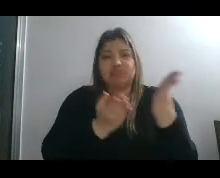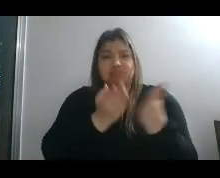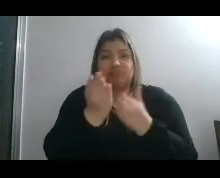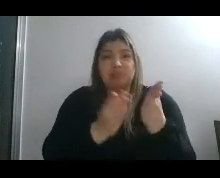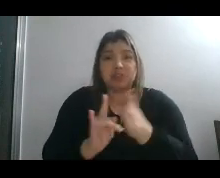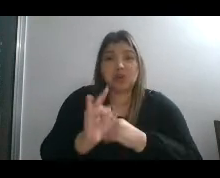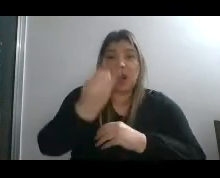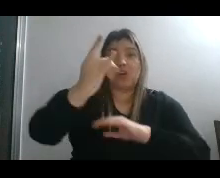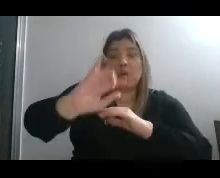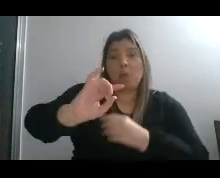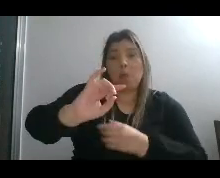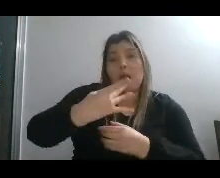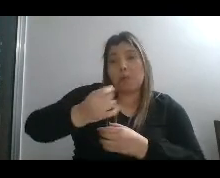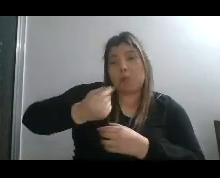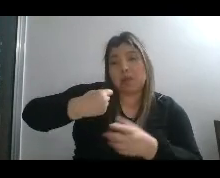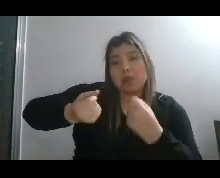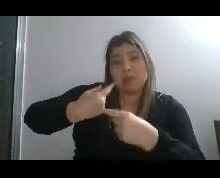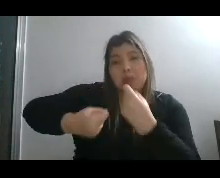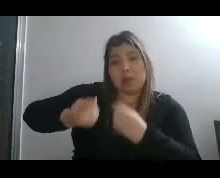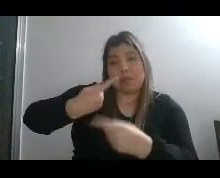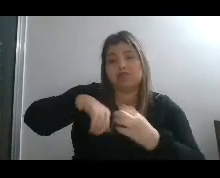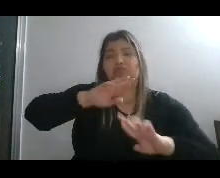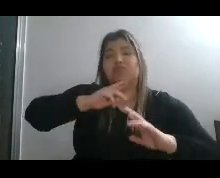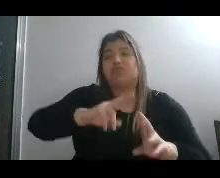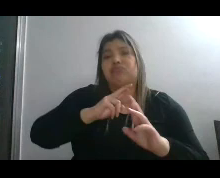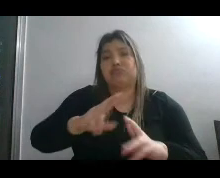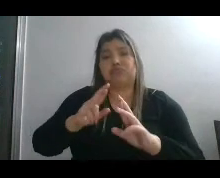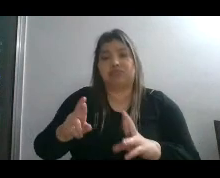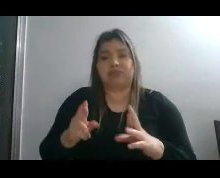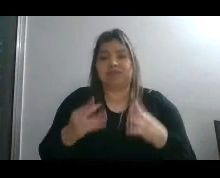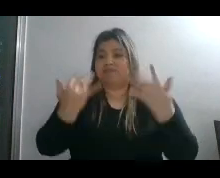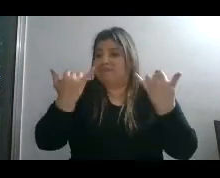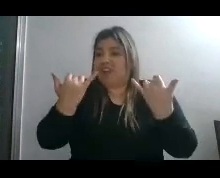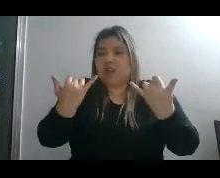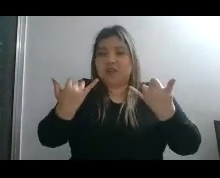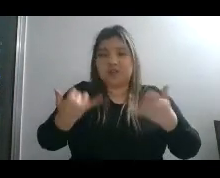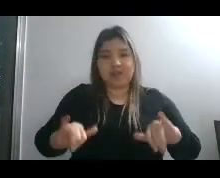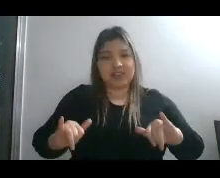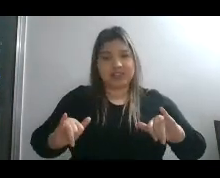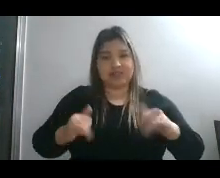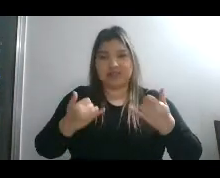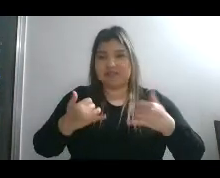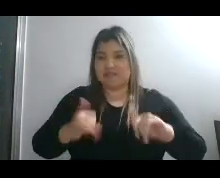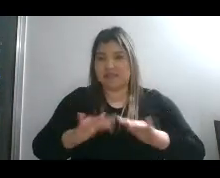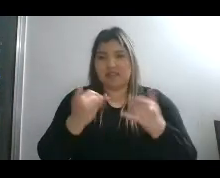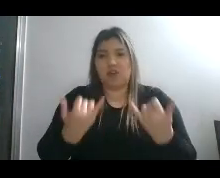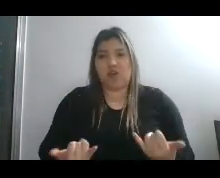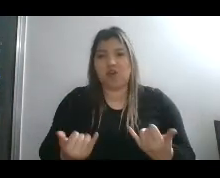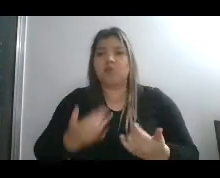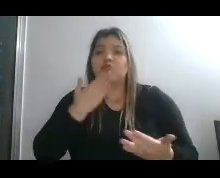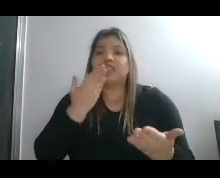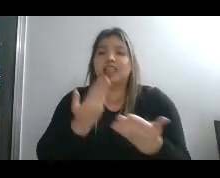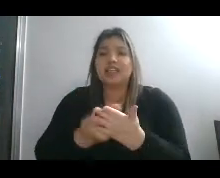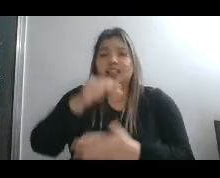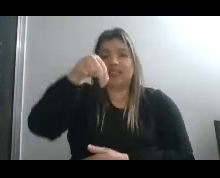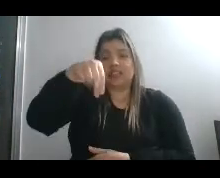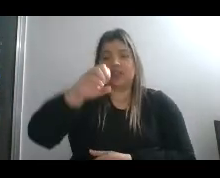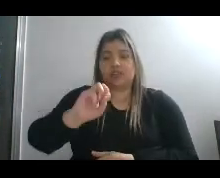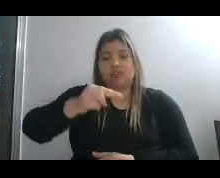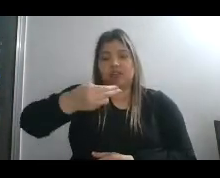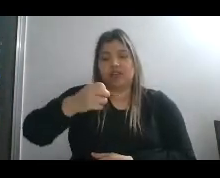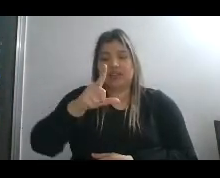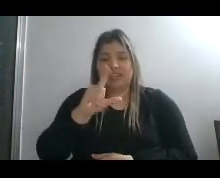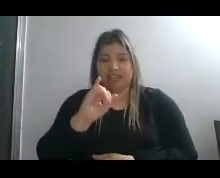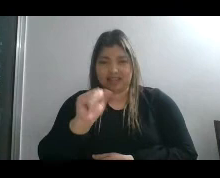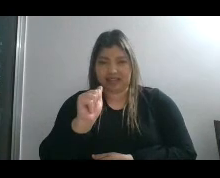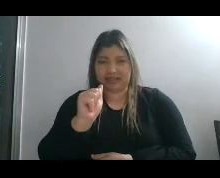de verificación por sector. Dando cierre a este espacio de formación, les agradecemos a Noelia por brindarnos su